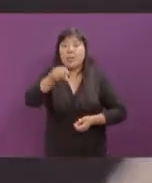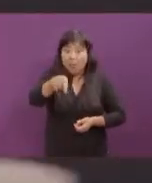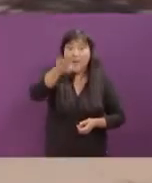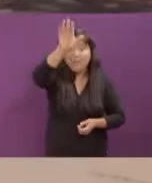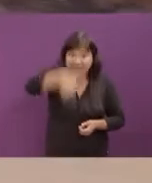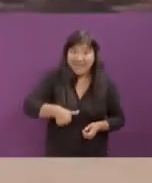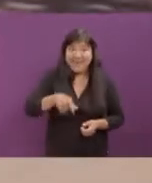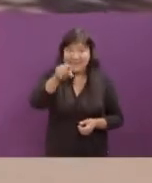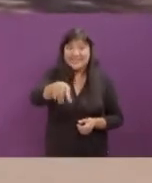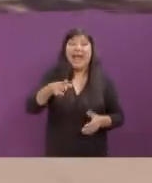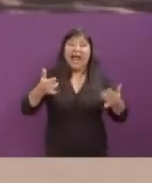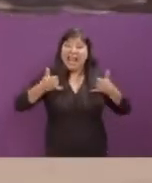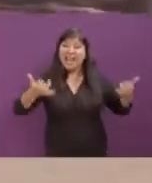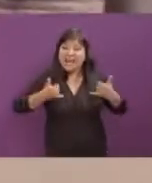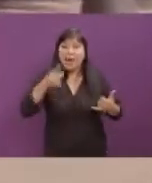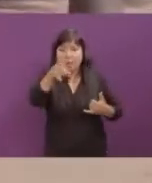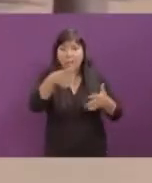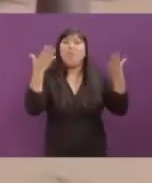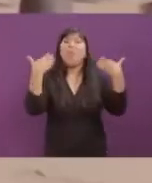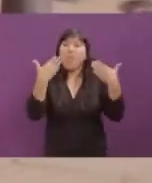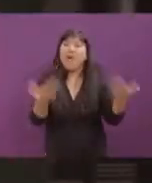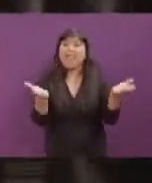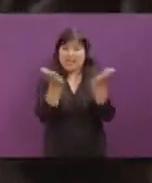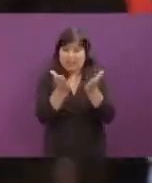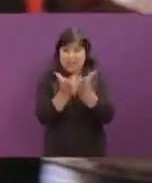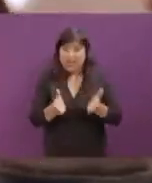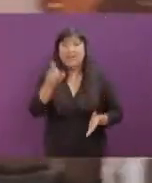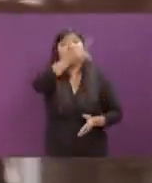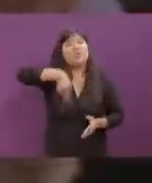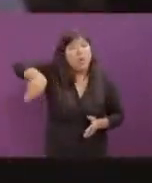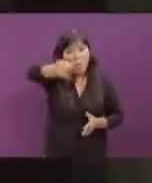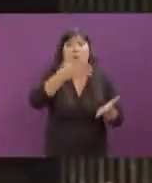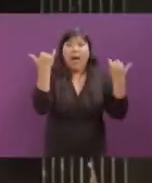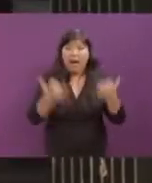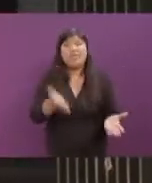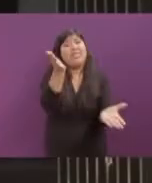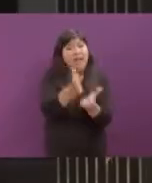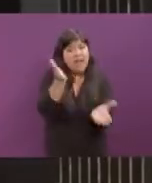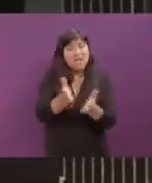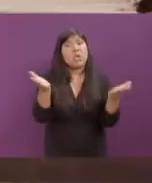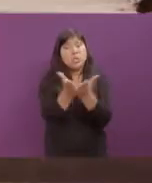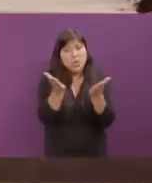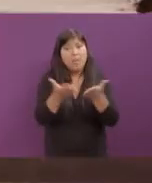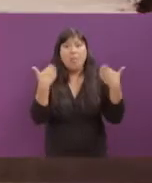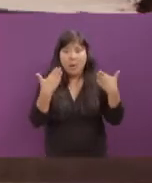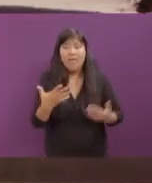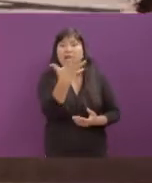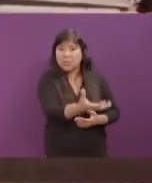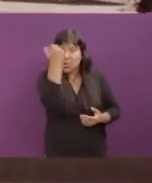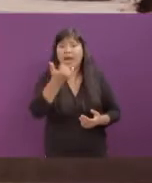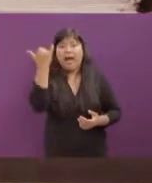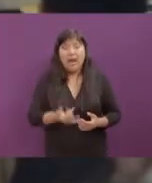Vení con la alegría de saber que sí se puede estudiar, que todos tenemos el derecho y la oportunidad porque la